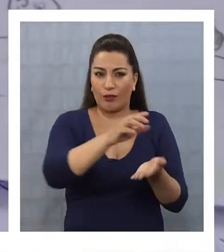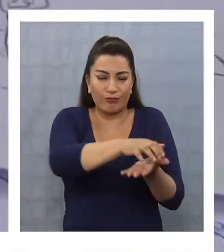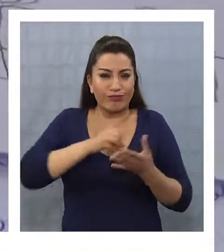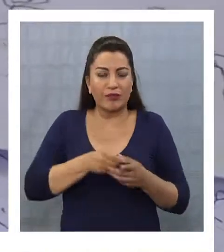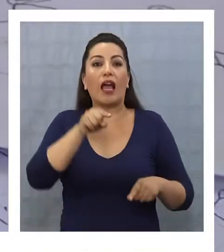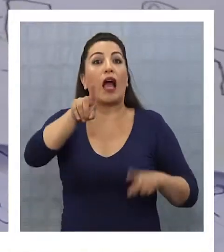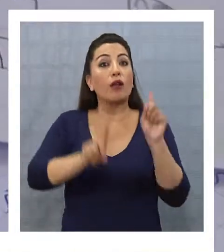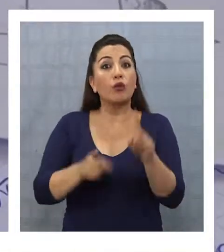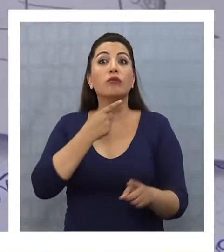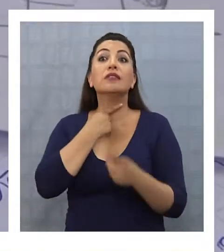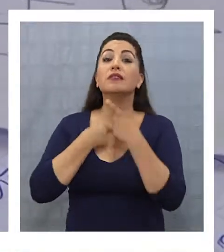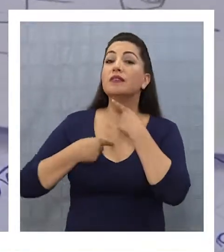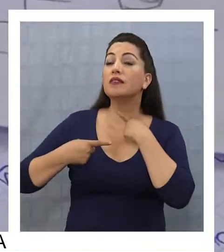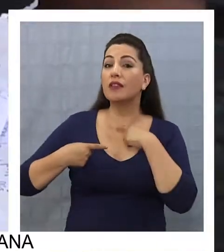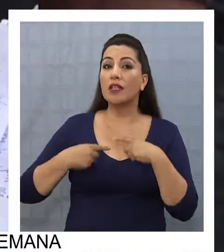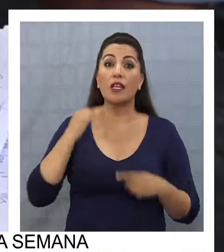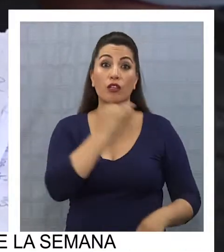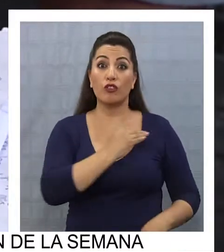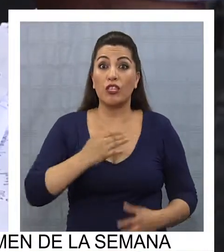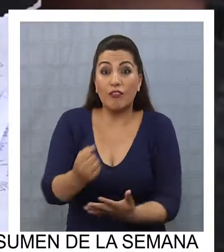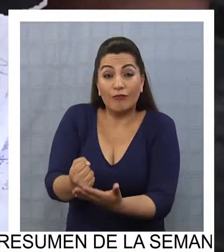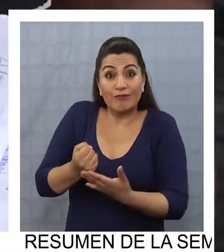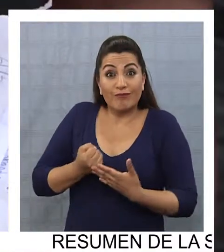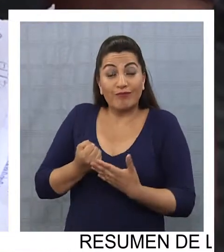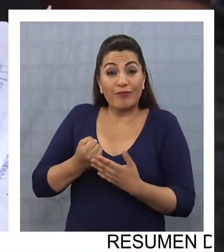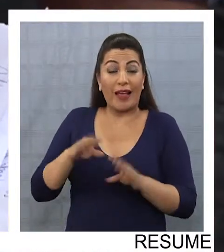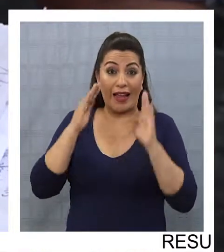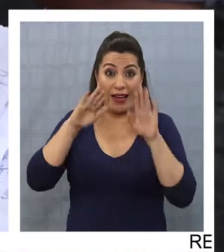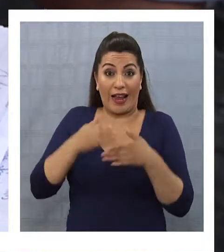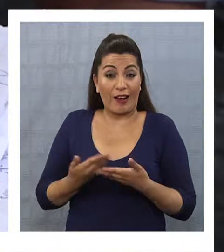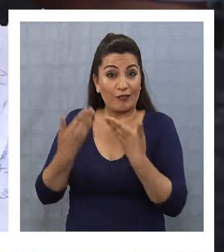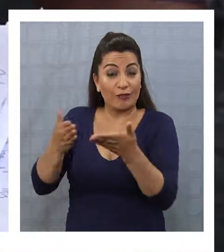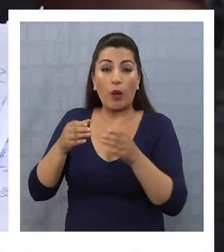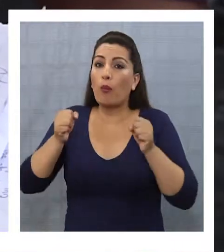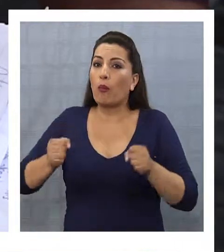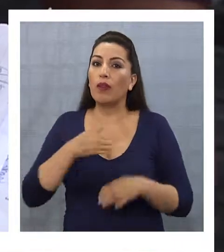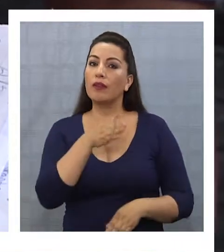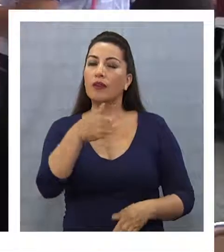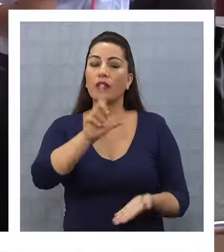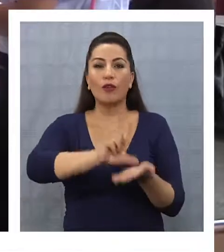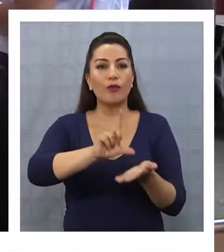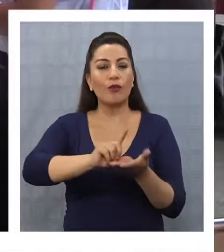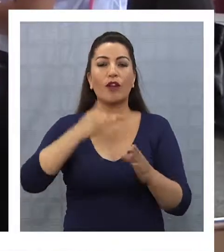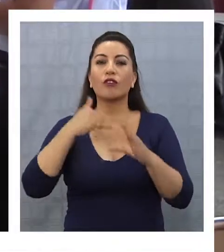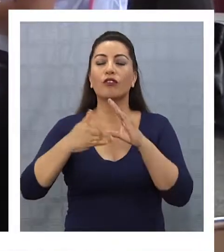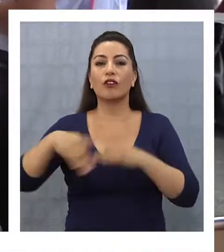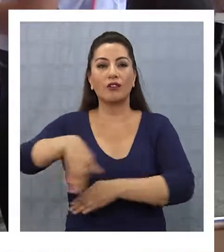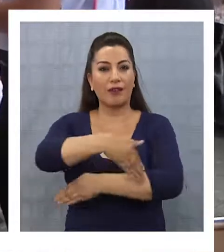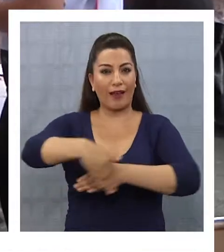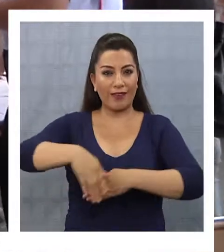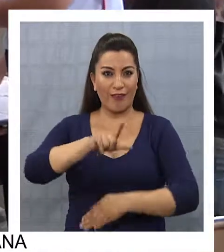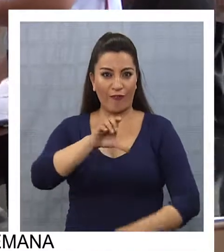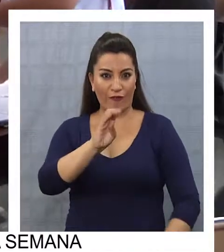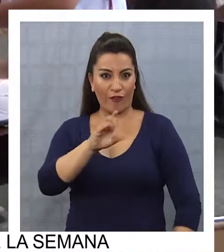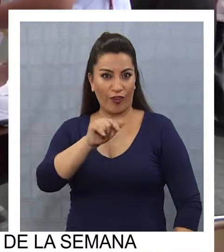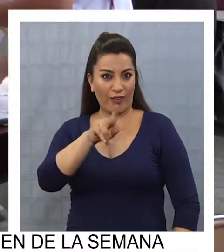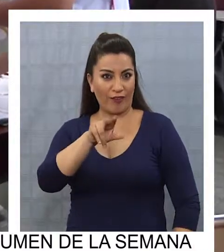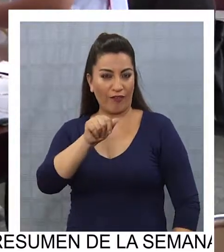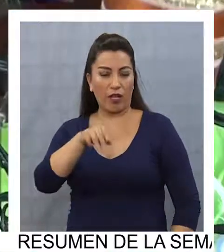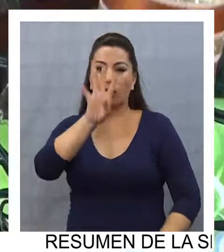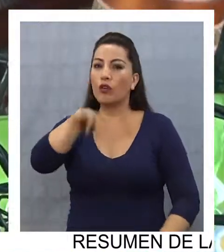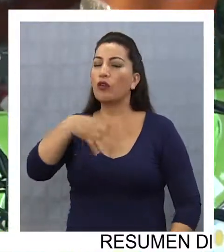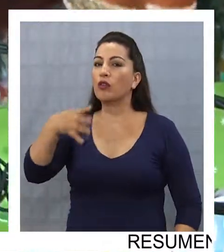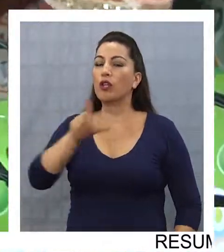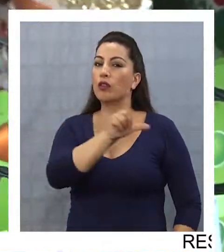Quienes estén interesados de apadrinar a uno de estos niños y niñas pueden ir a la sucursal de Correos ubicada en calle Bolívar. En